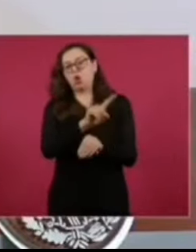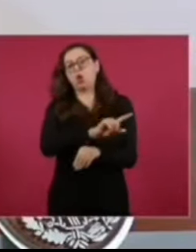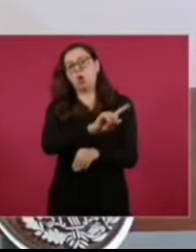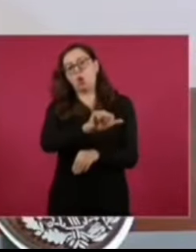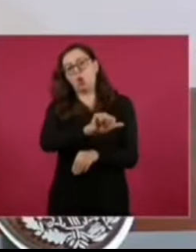originalmente. ¡Gracias!